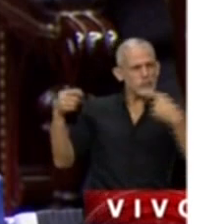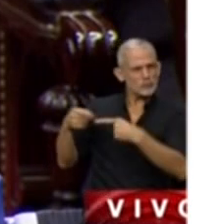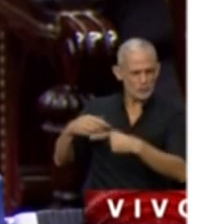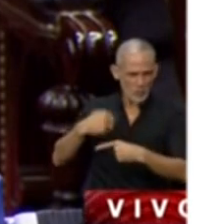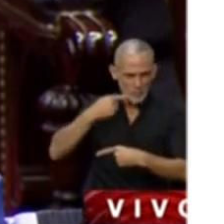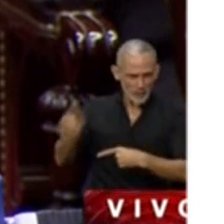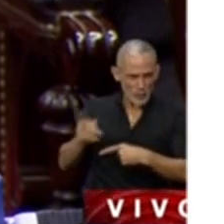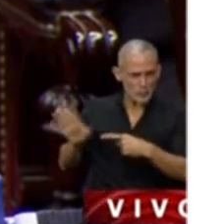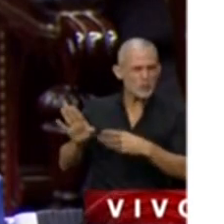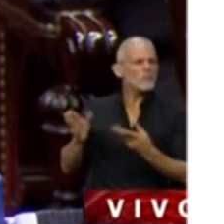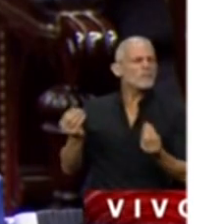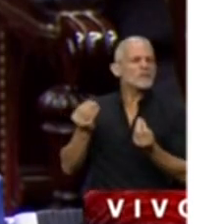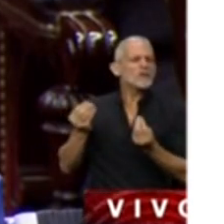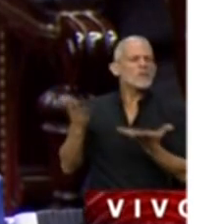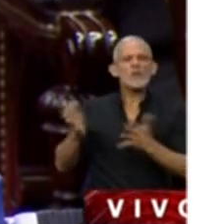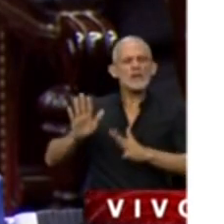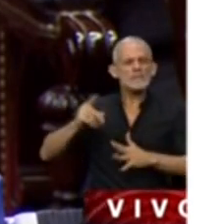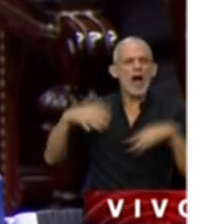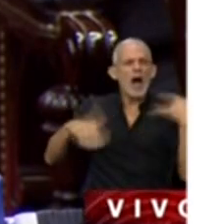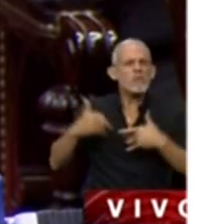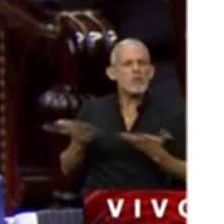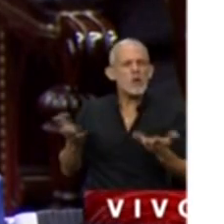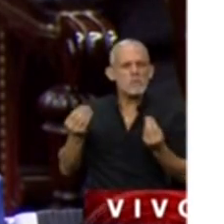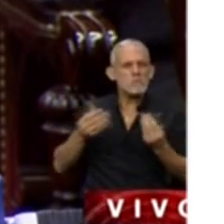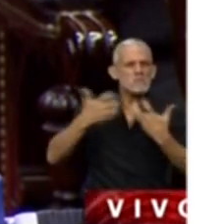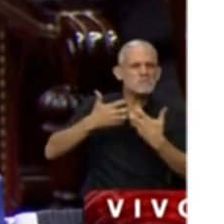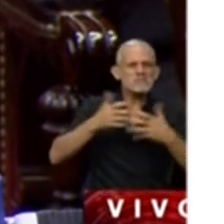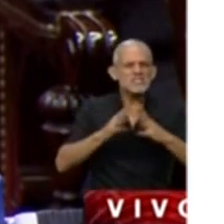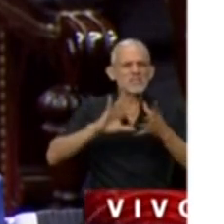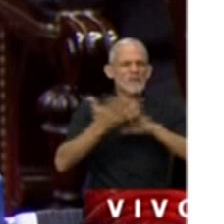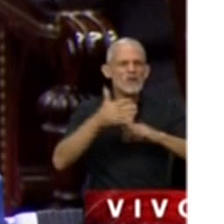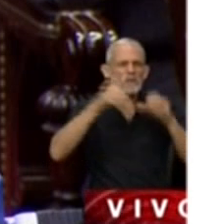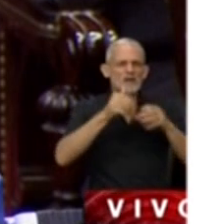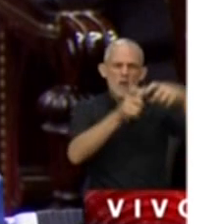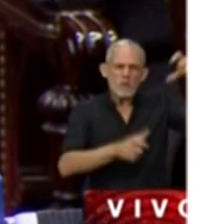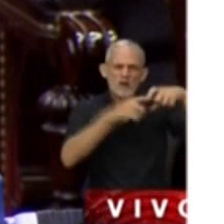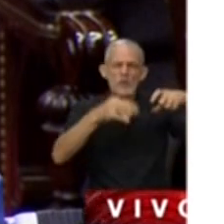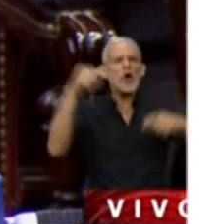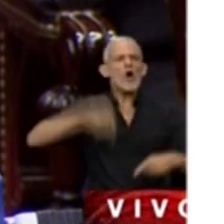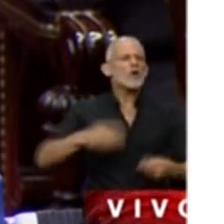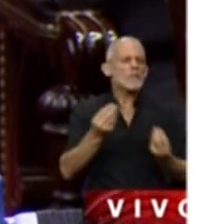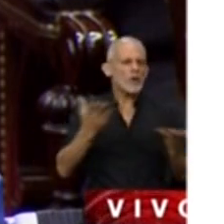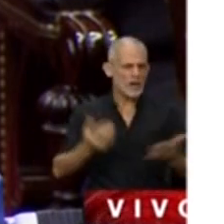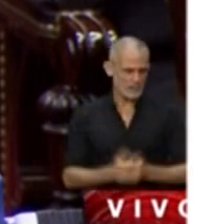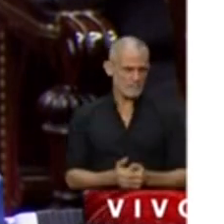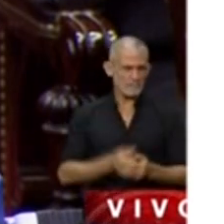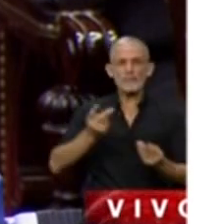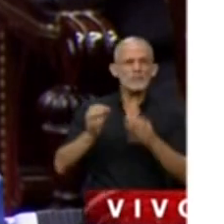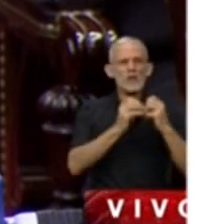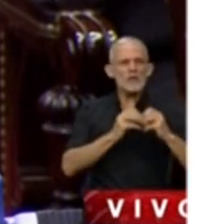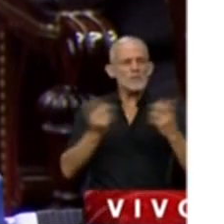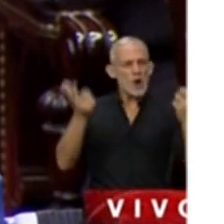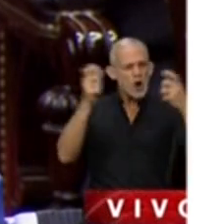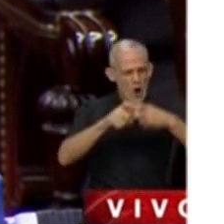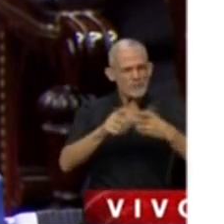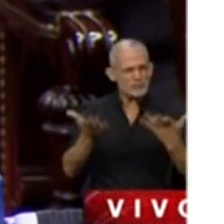lo único sea pensar que en córdoba el gobierno del peronismo hace 24 años y hay boleta única hace bastante en santa fe actualmente gobierno del peronismo y hay